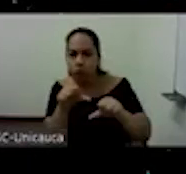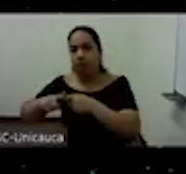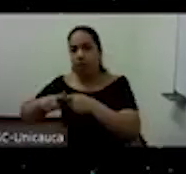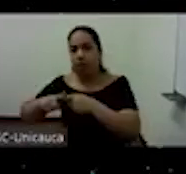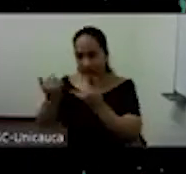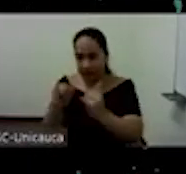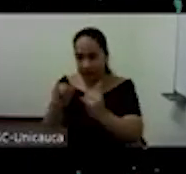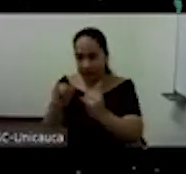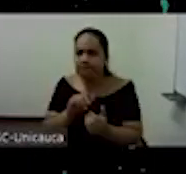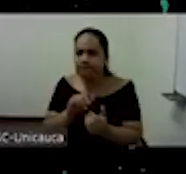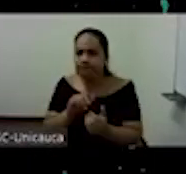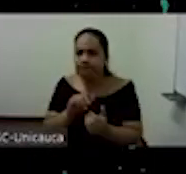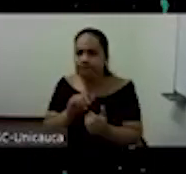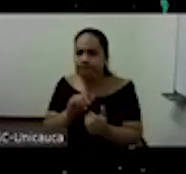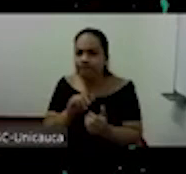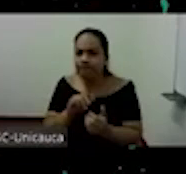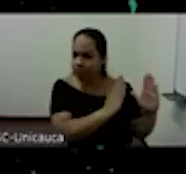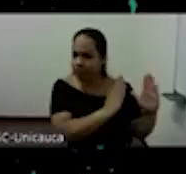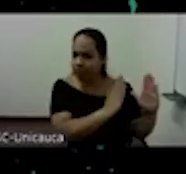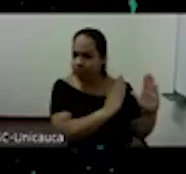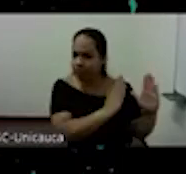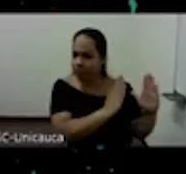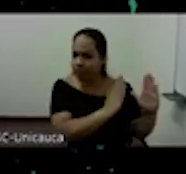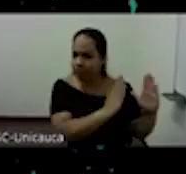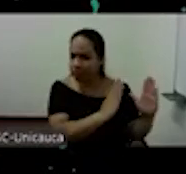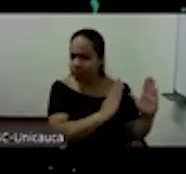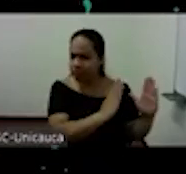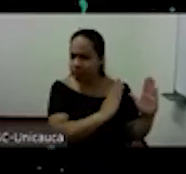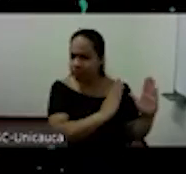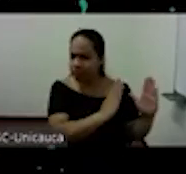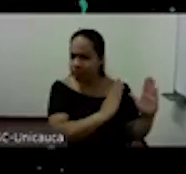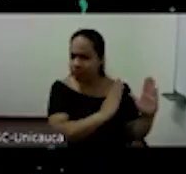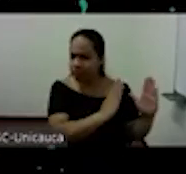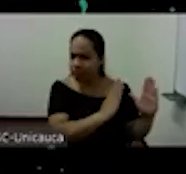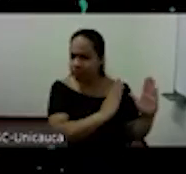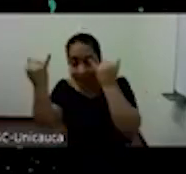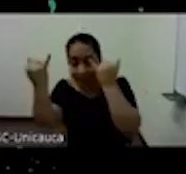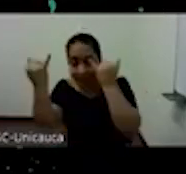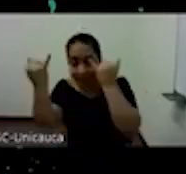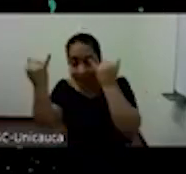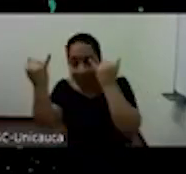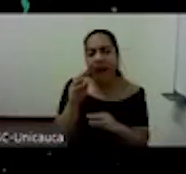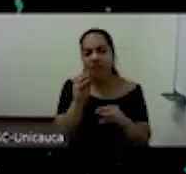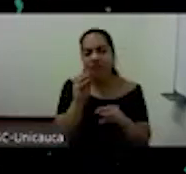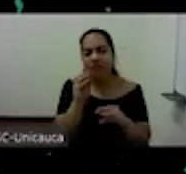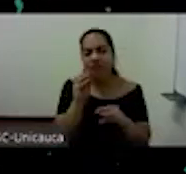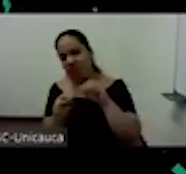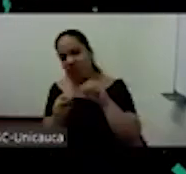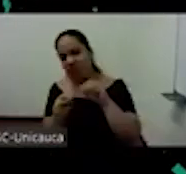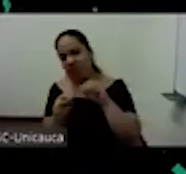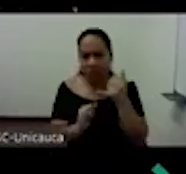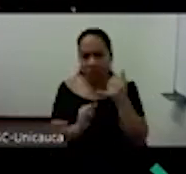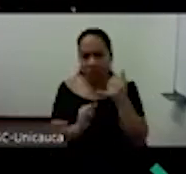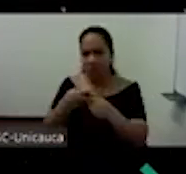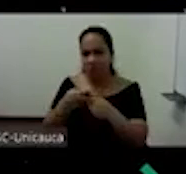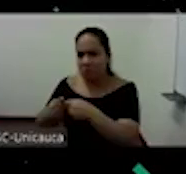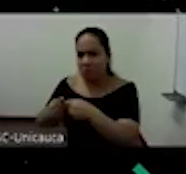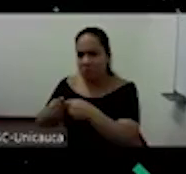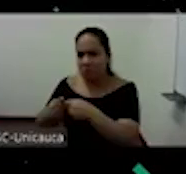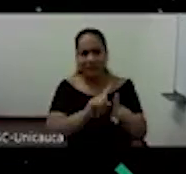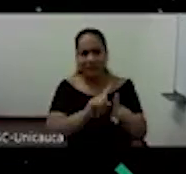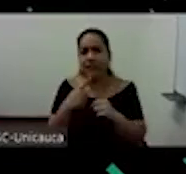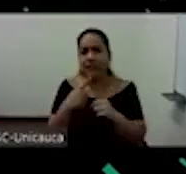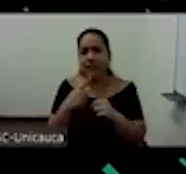este proceso intervienen aspectos importantes de la creatividad femenina que van más allá de la práctica de ciertos